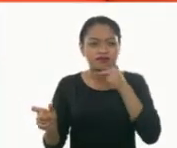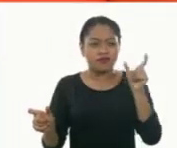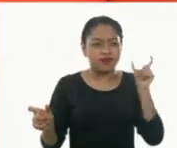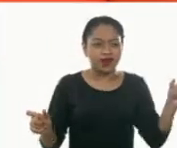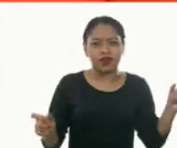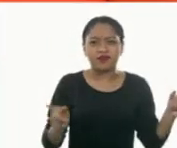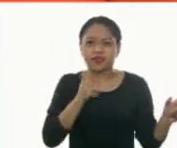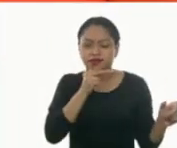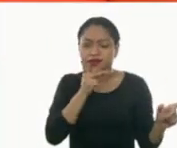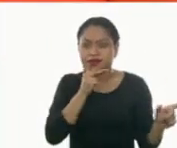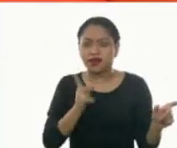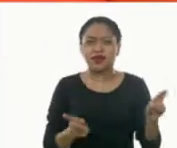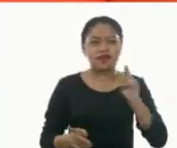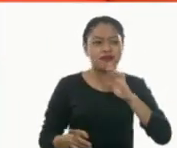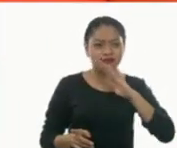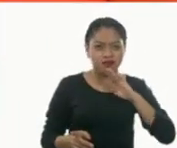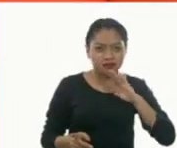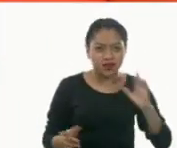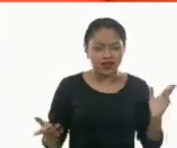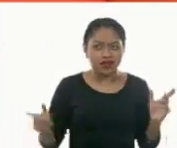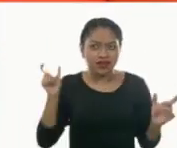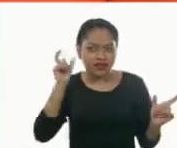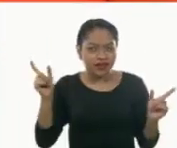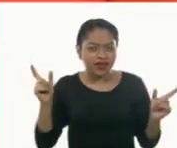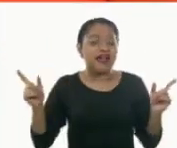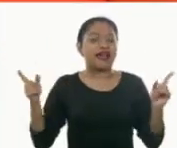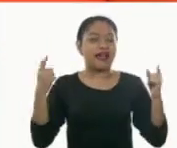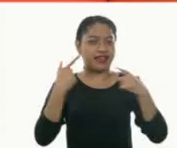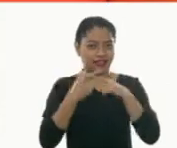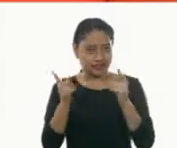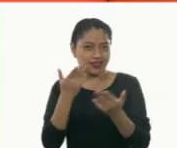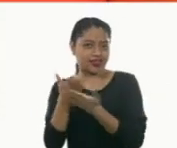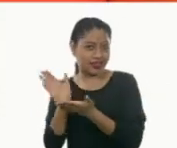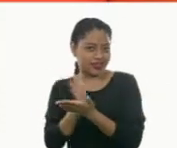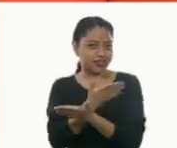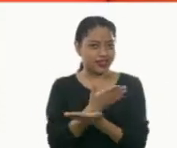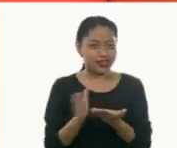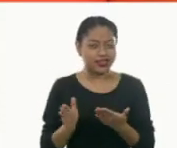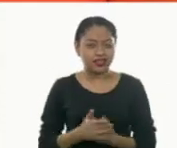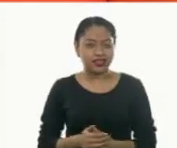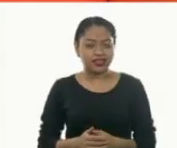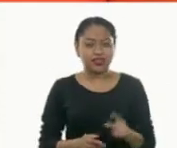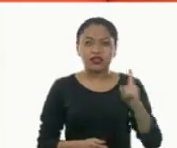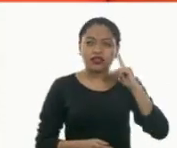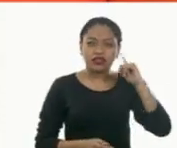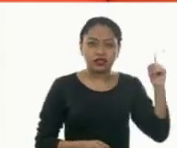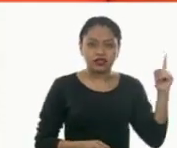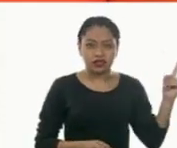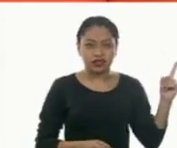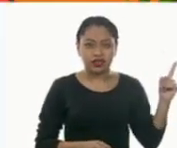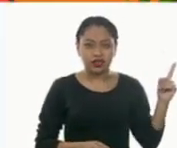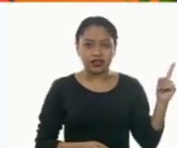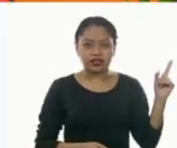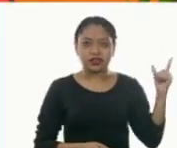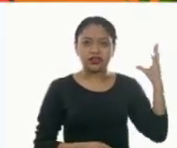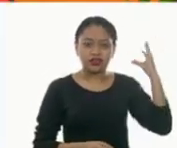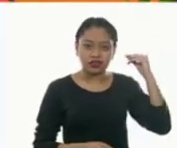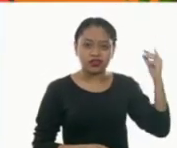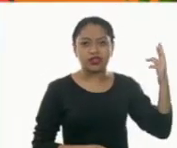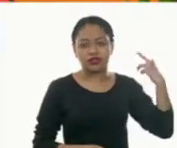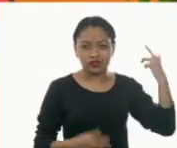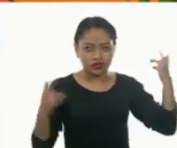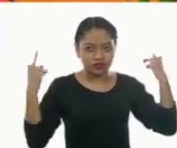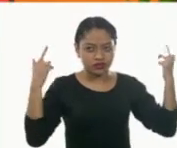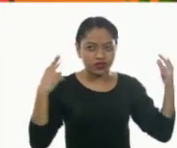pronunciamos, mamá, papá, y después discrimina las formas de las palabras por las grafías que son